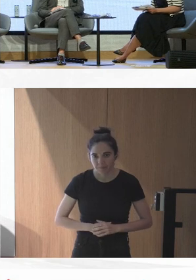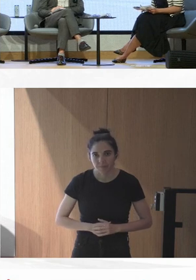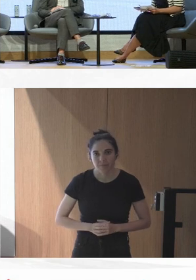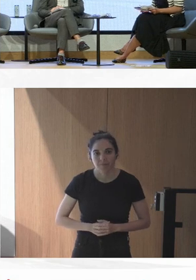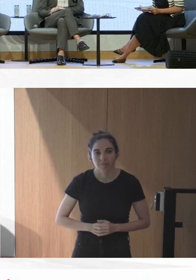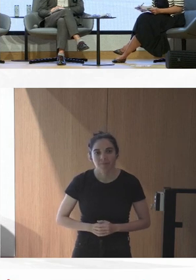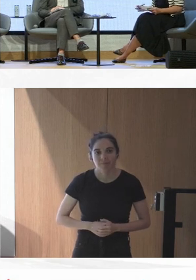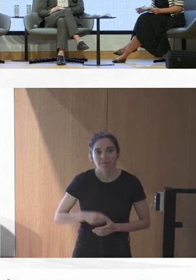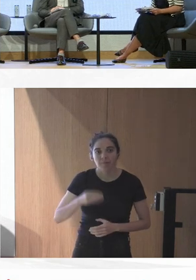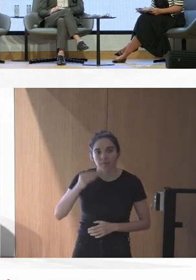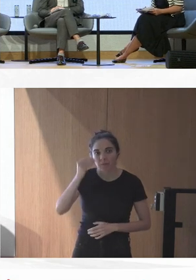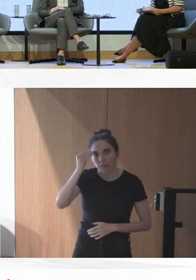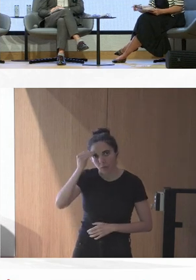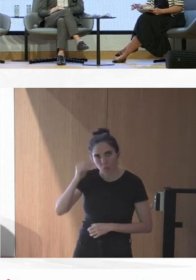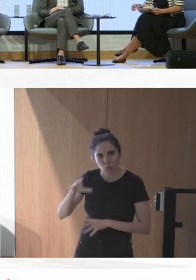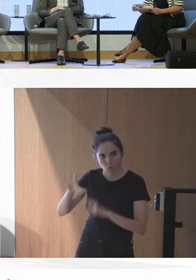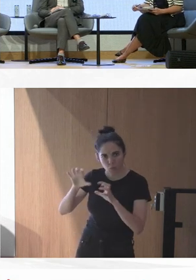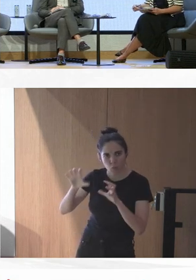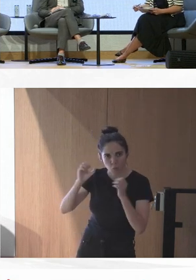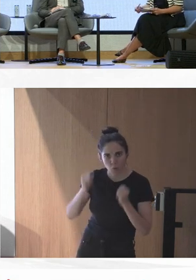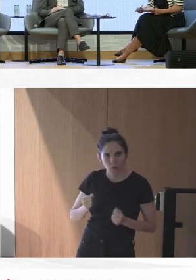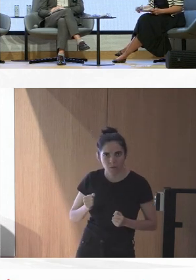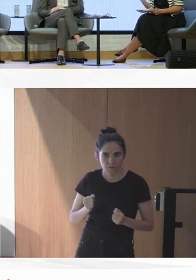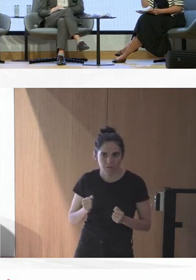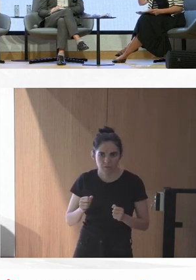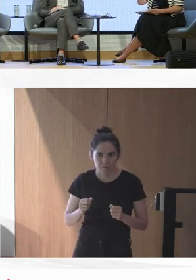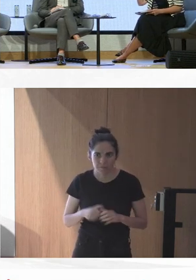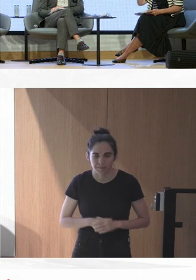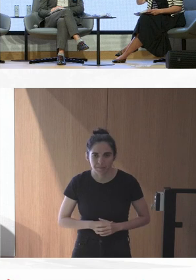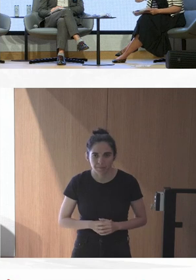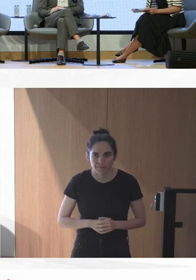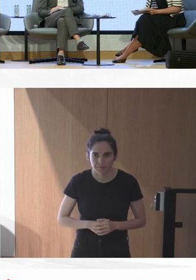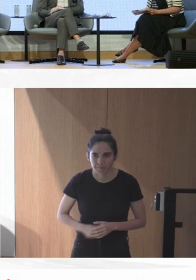Bueno, creo que hemos aprendido mucho de esta intervención.